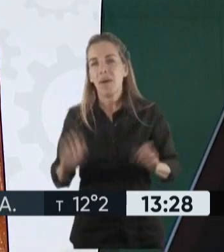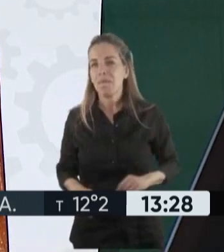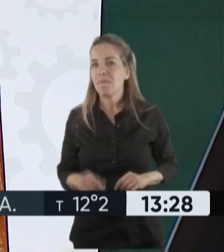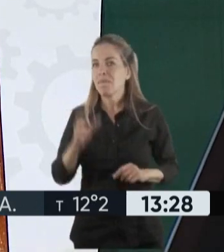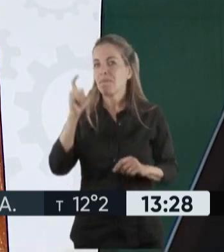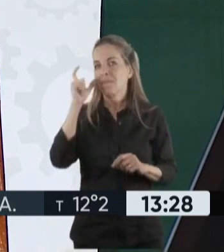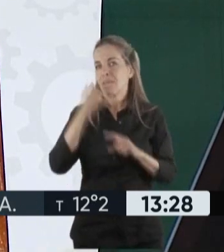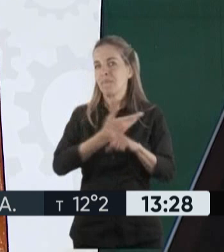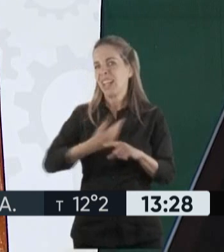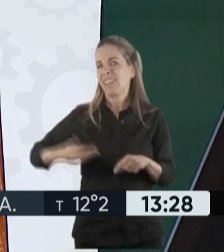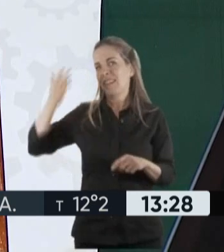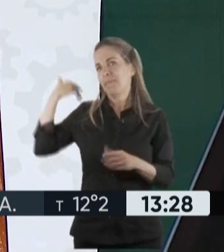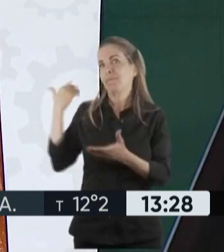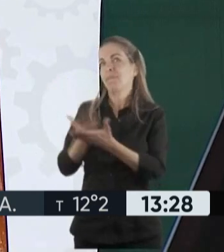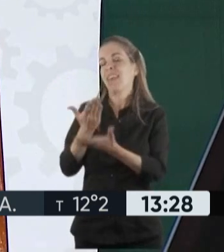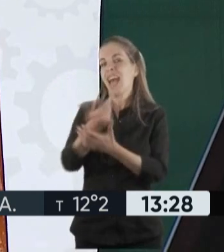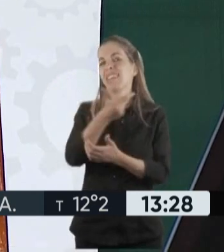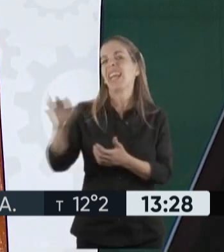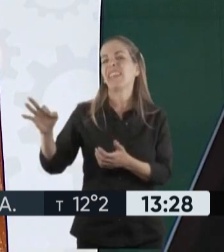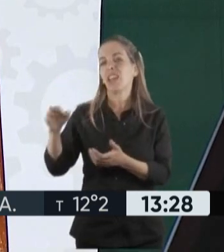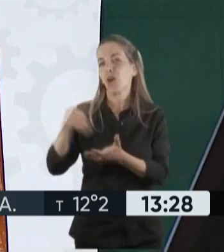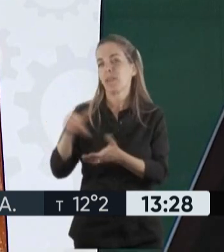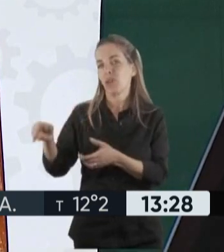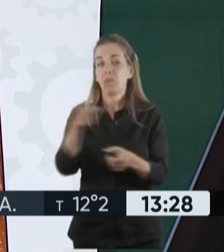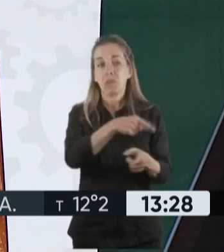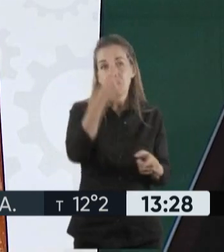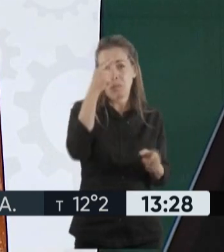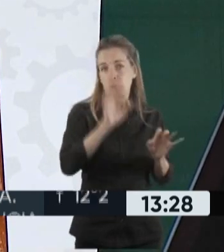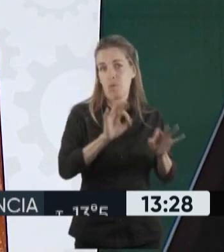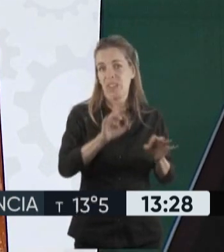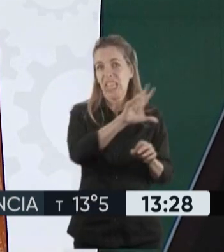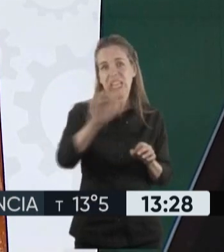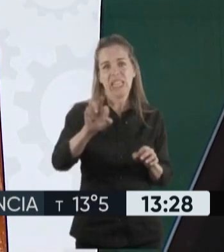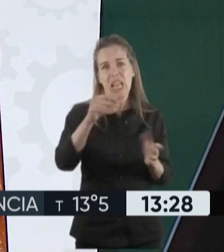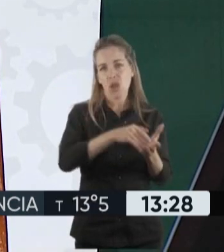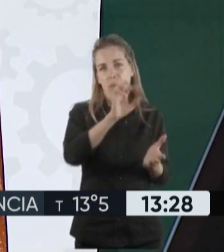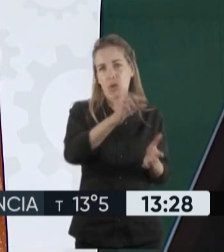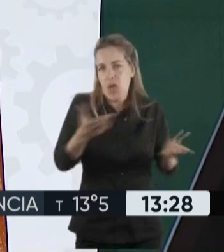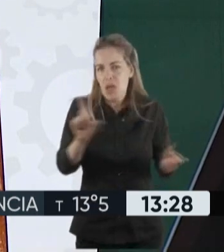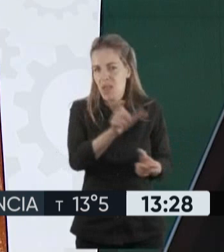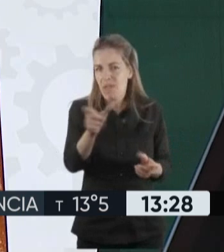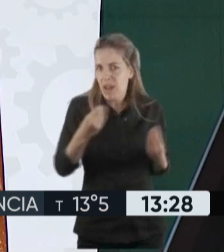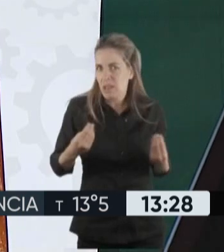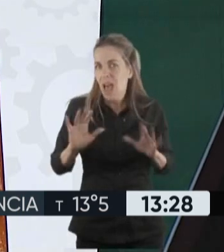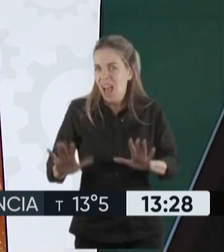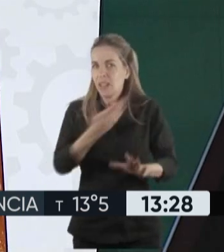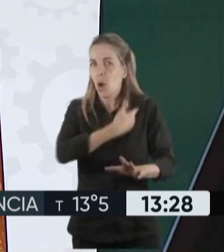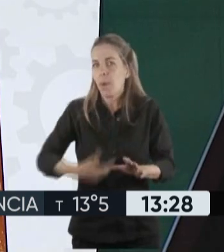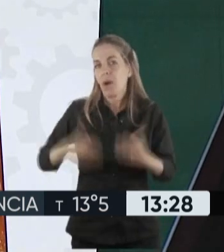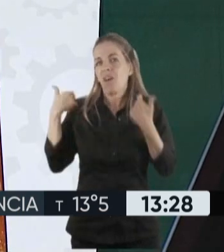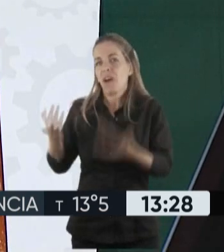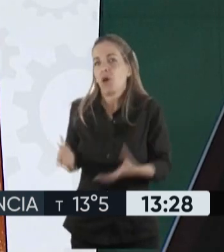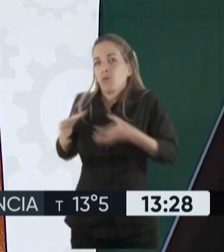Esa es la diferencia entre un gobierno que piensa en la gente y un gobierno que piensa en el negocio de sus